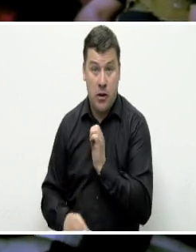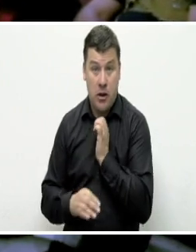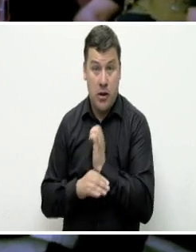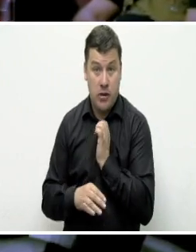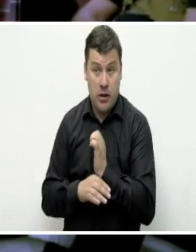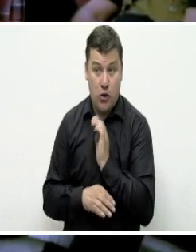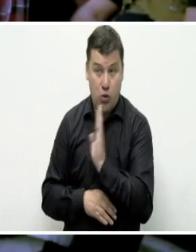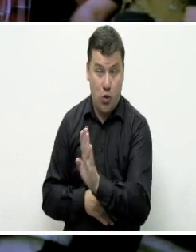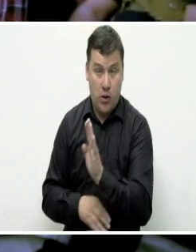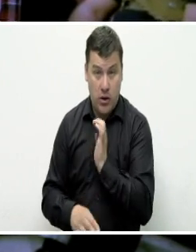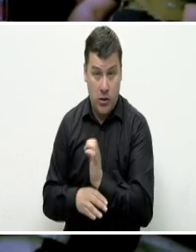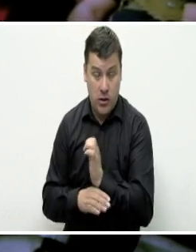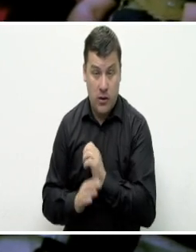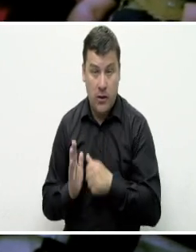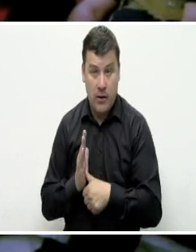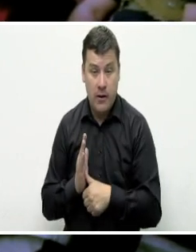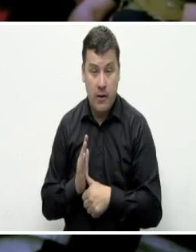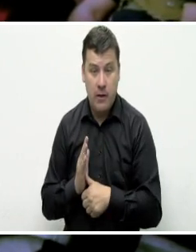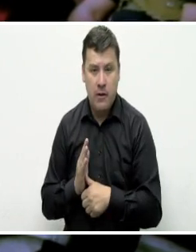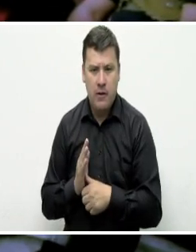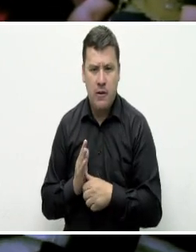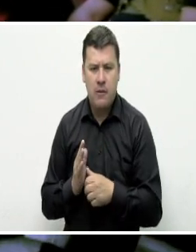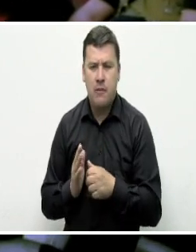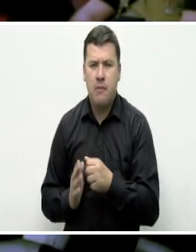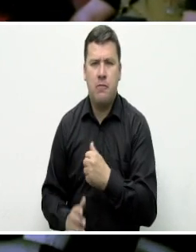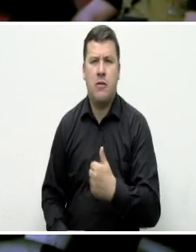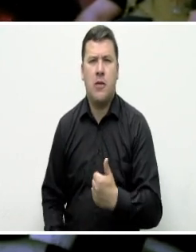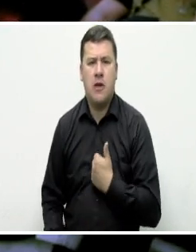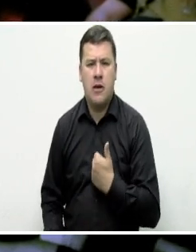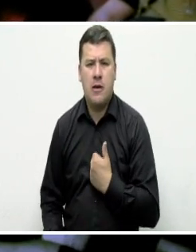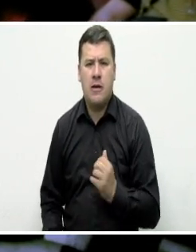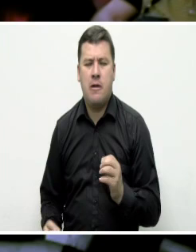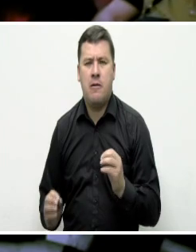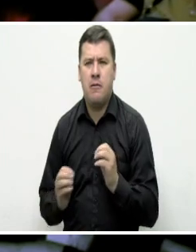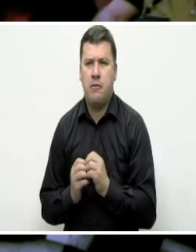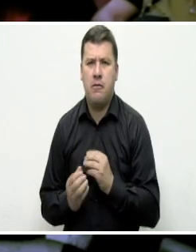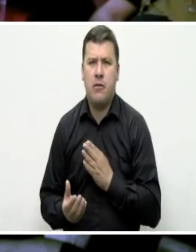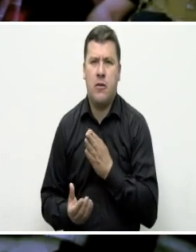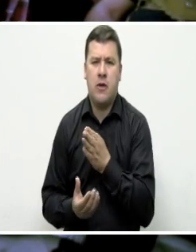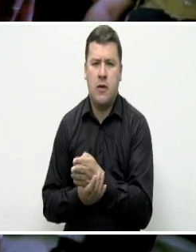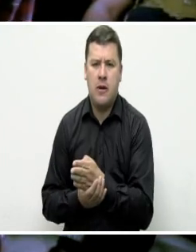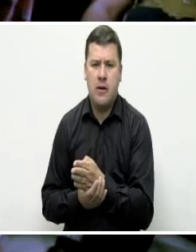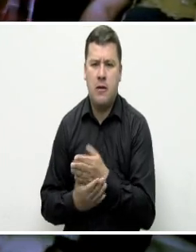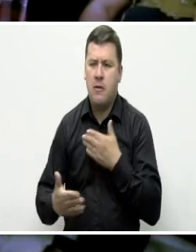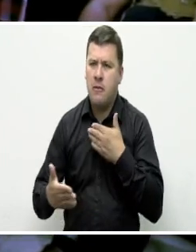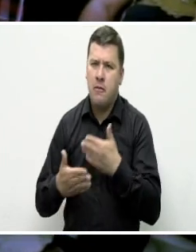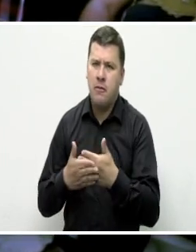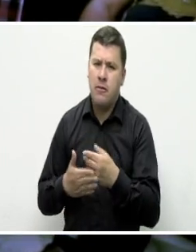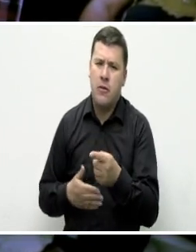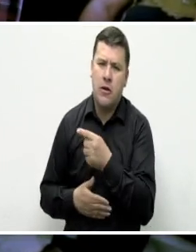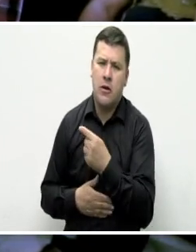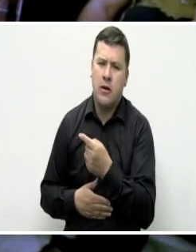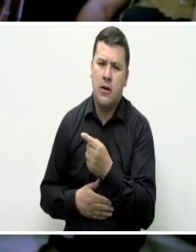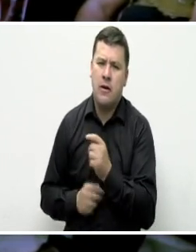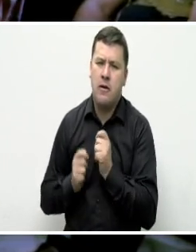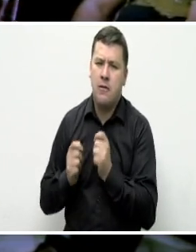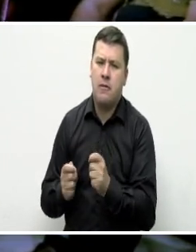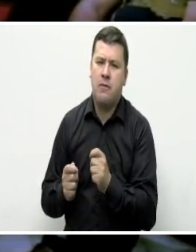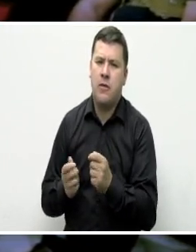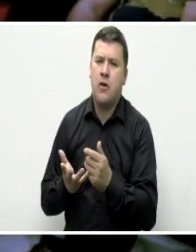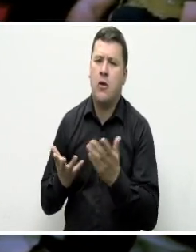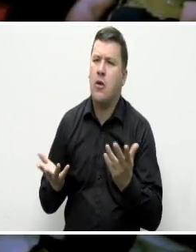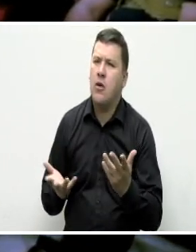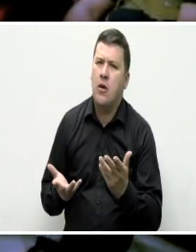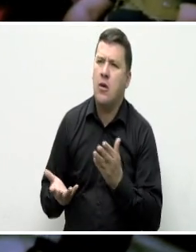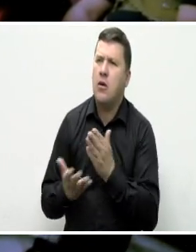técnica, los tarjetones, cada vez que, últimamente no se ha dado, pero cada vez que se llega a una elección